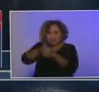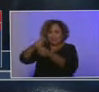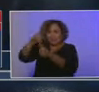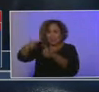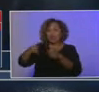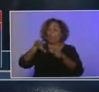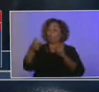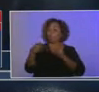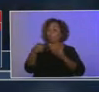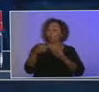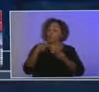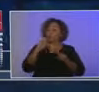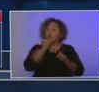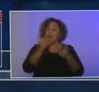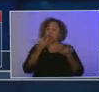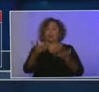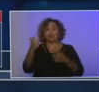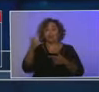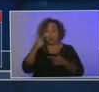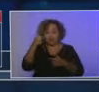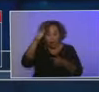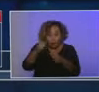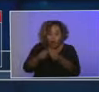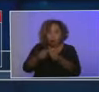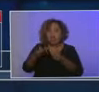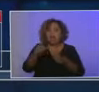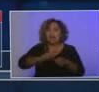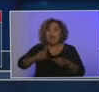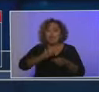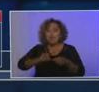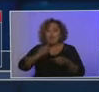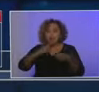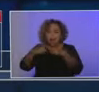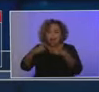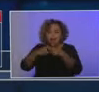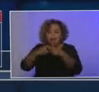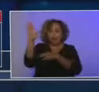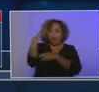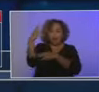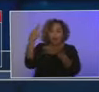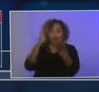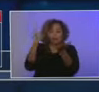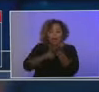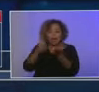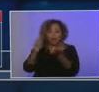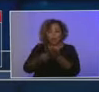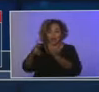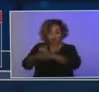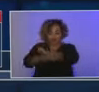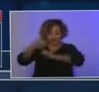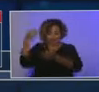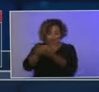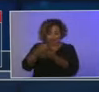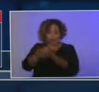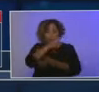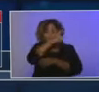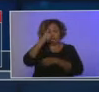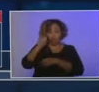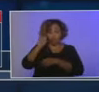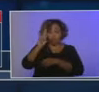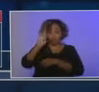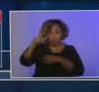detonante de todo esto fue el contrato de Whitefish. Cuando eso explotó en todos los Estados Unidos, impactó al presidente Donald Trump.